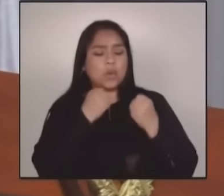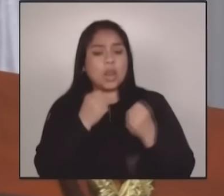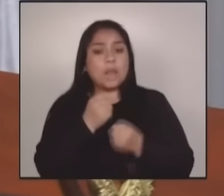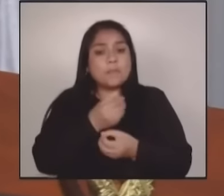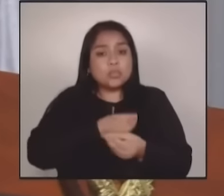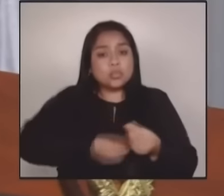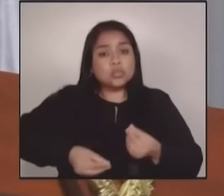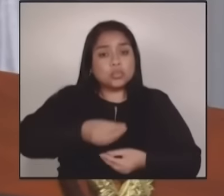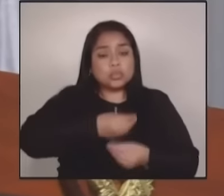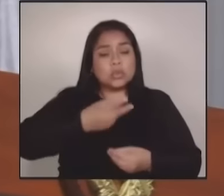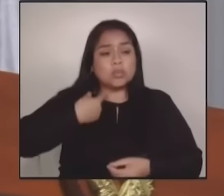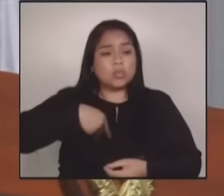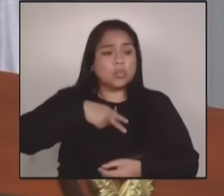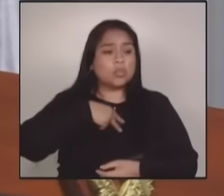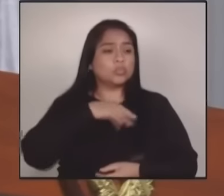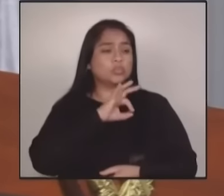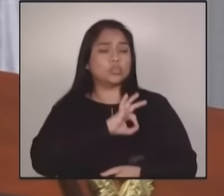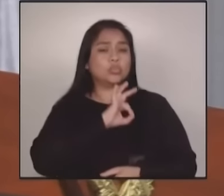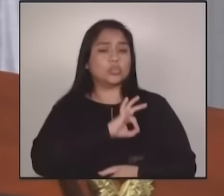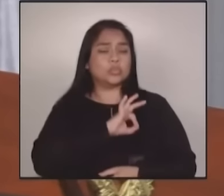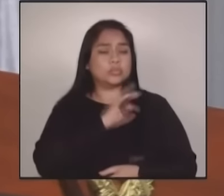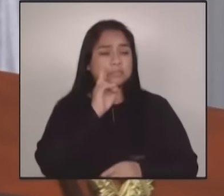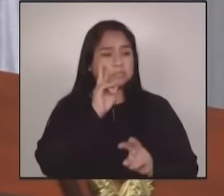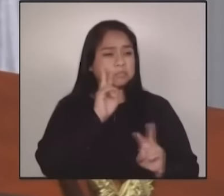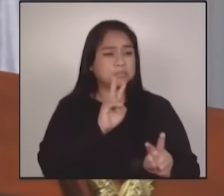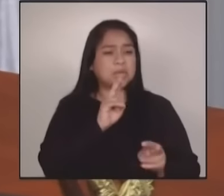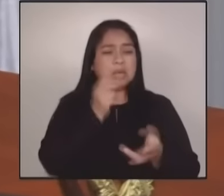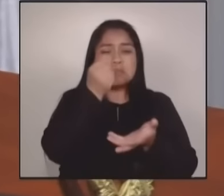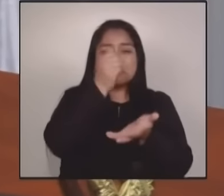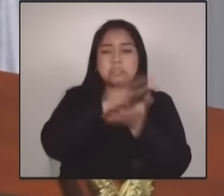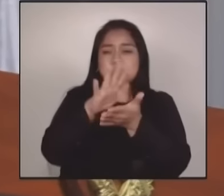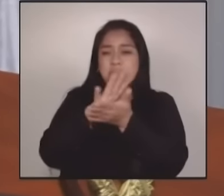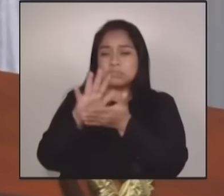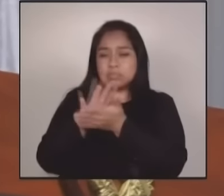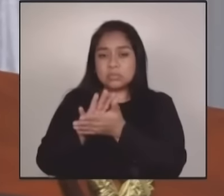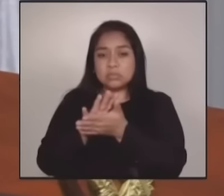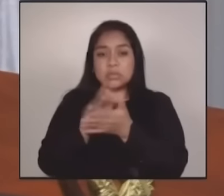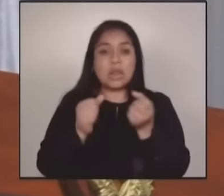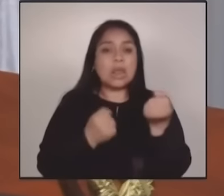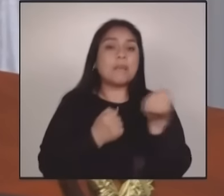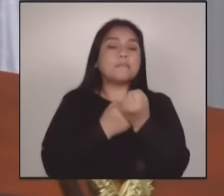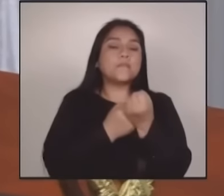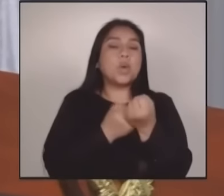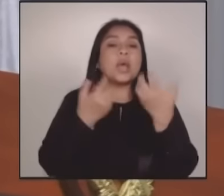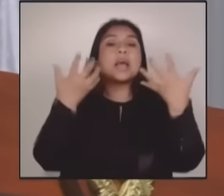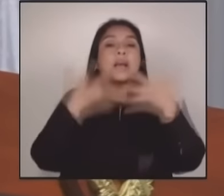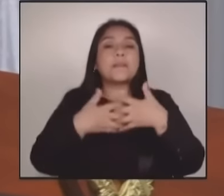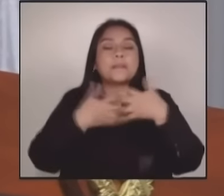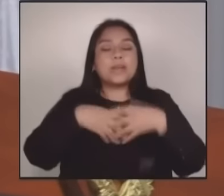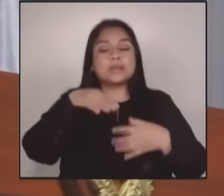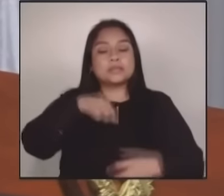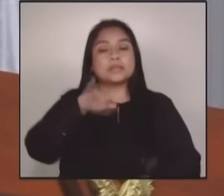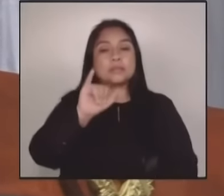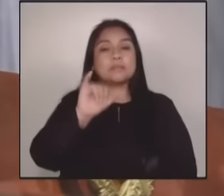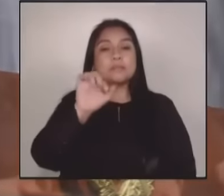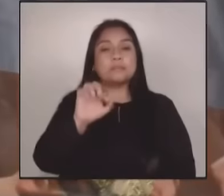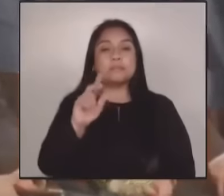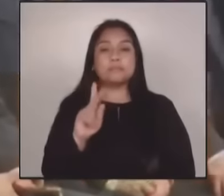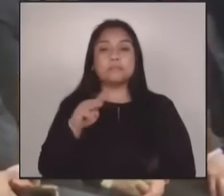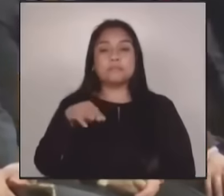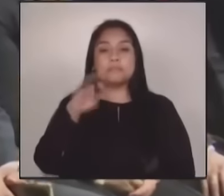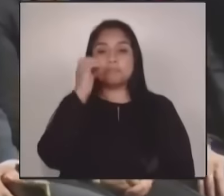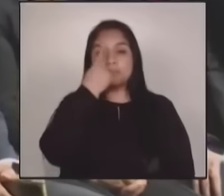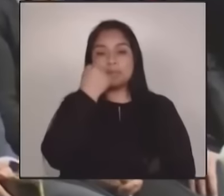productividad de nuestra sociedad mediante inversiones en el respaldo a pequeñas y medianas empresas.